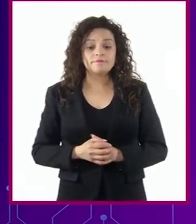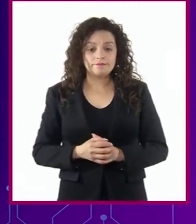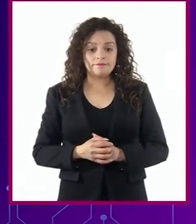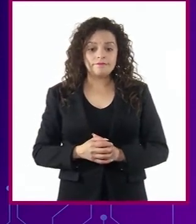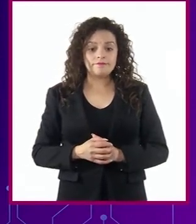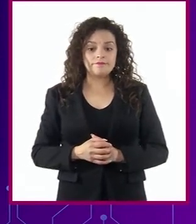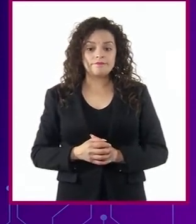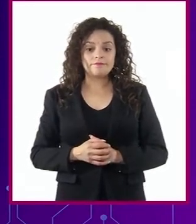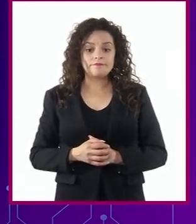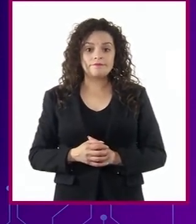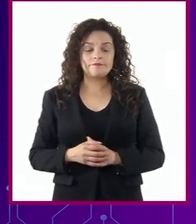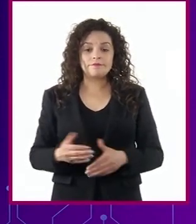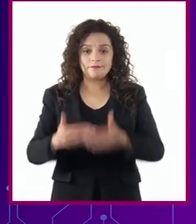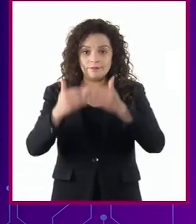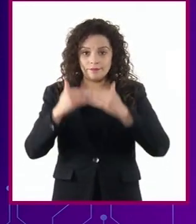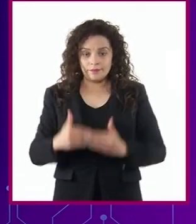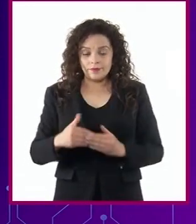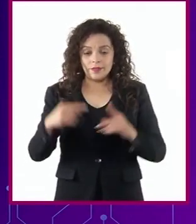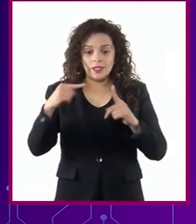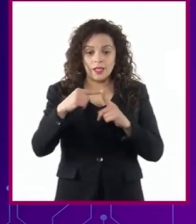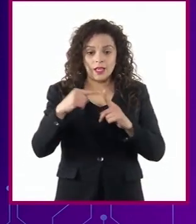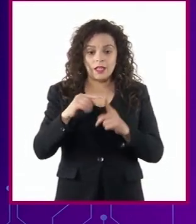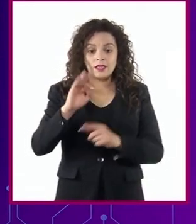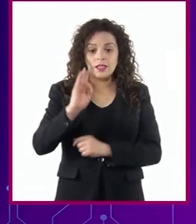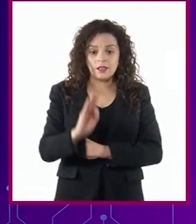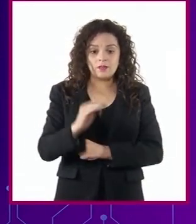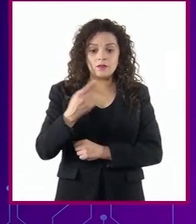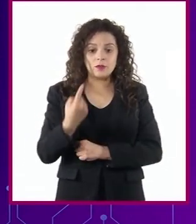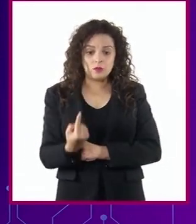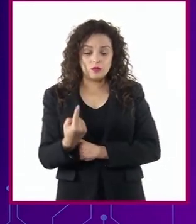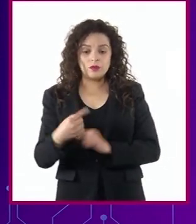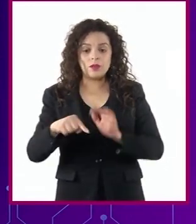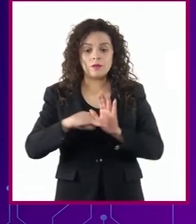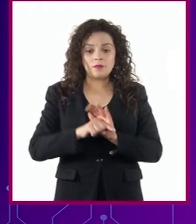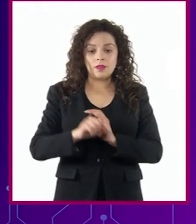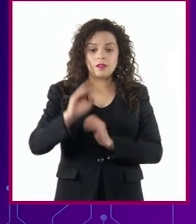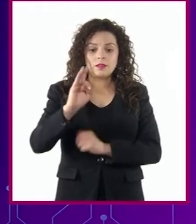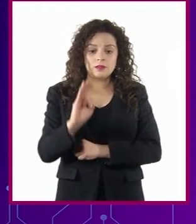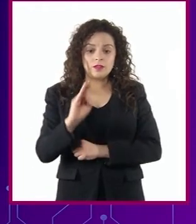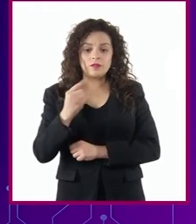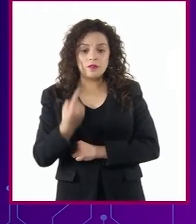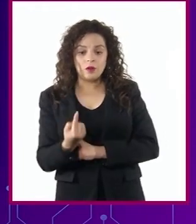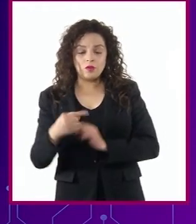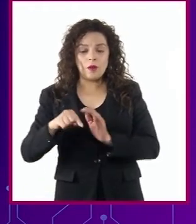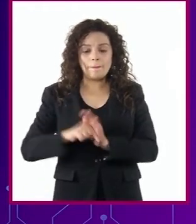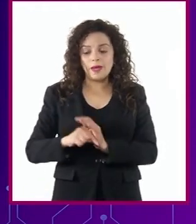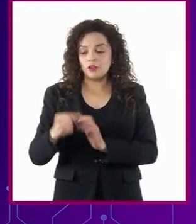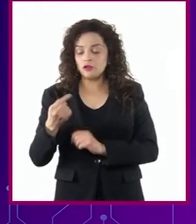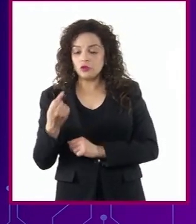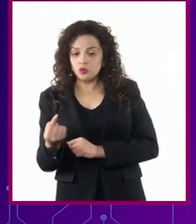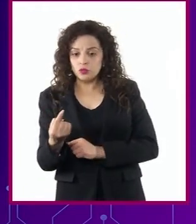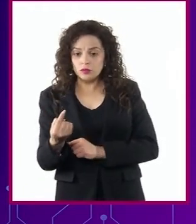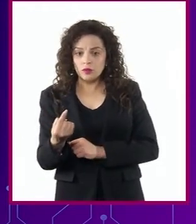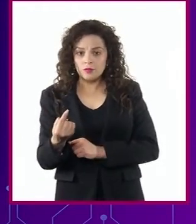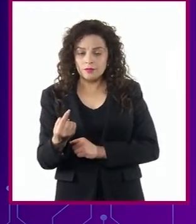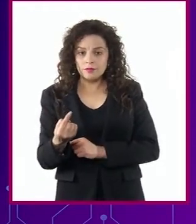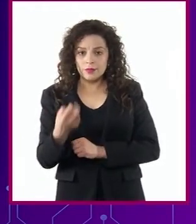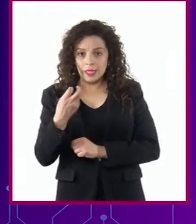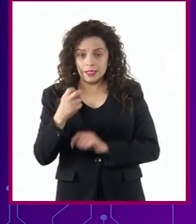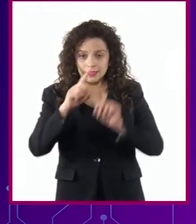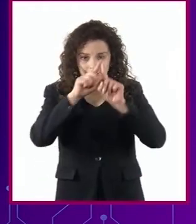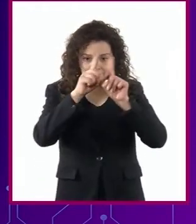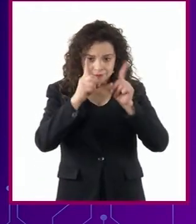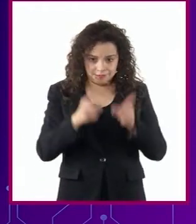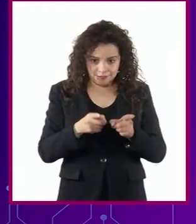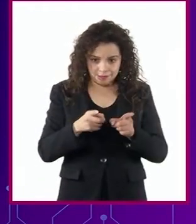moda, entre frecuencia absoluta del intervalo donde se encuentra la moda, menos la frecuencia absoluta del intervalo anterior